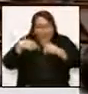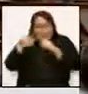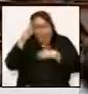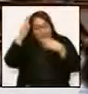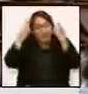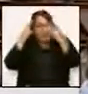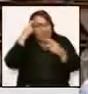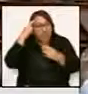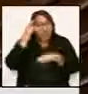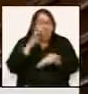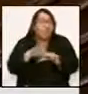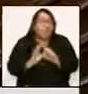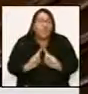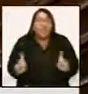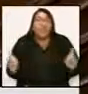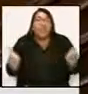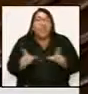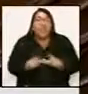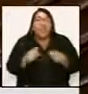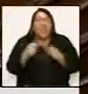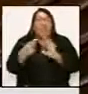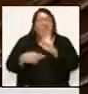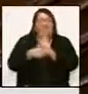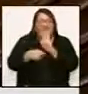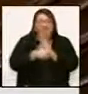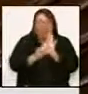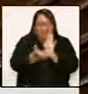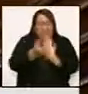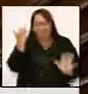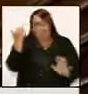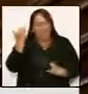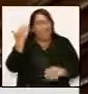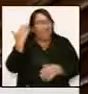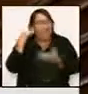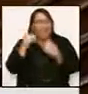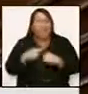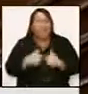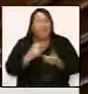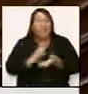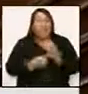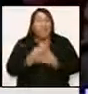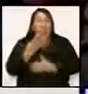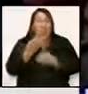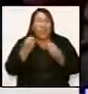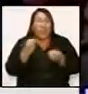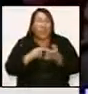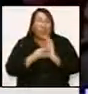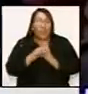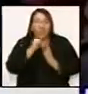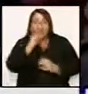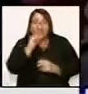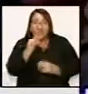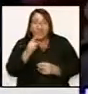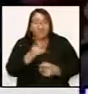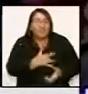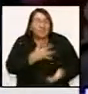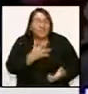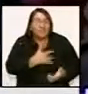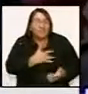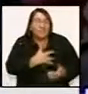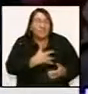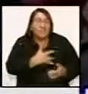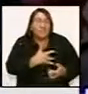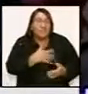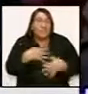reflexión sobre diferentes aspectos negativos de la frenética vida moderna, como la ausencia de sentido, el afán